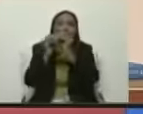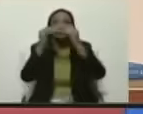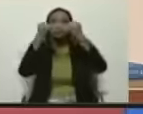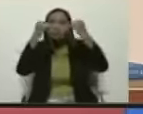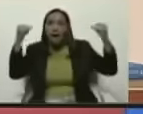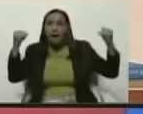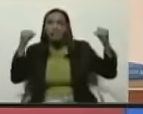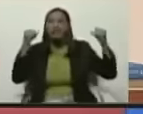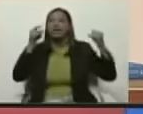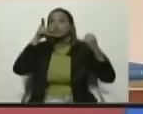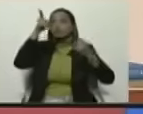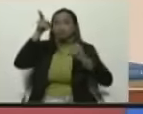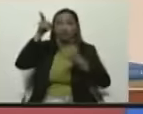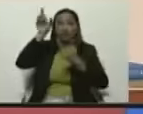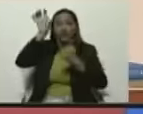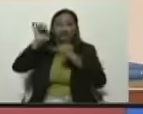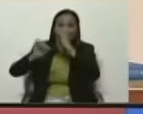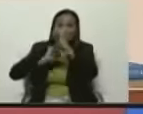cero.